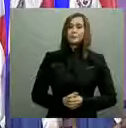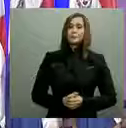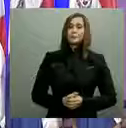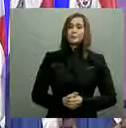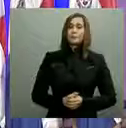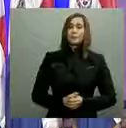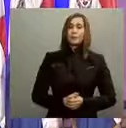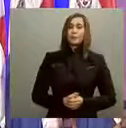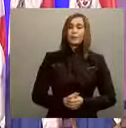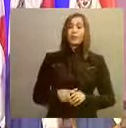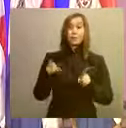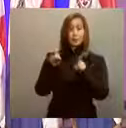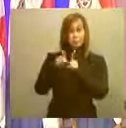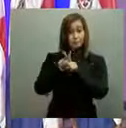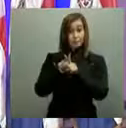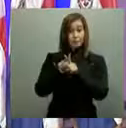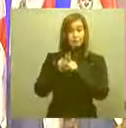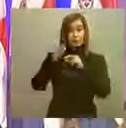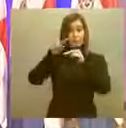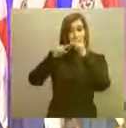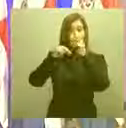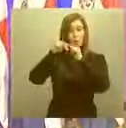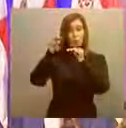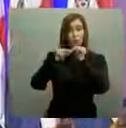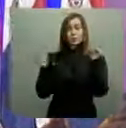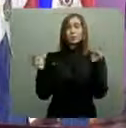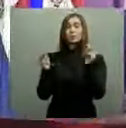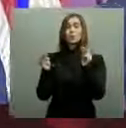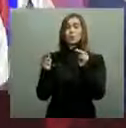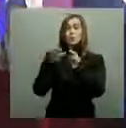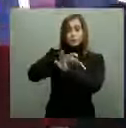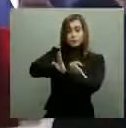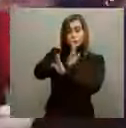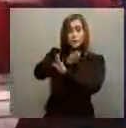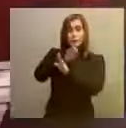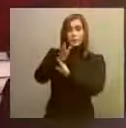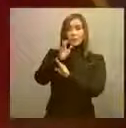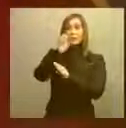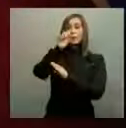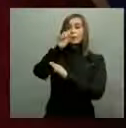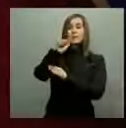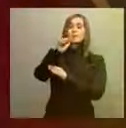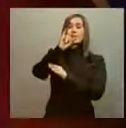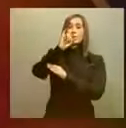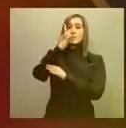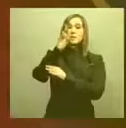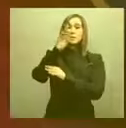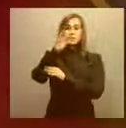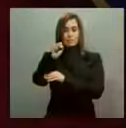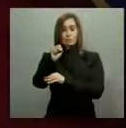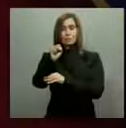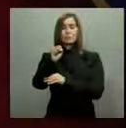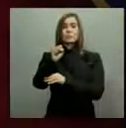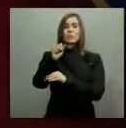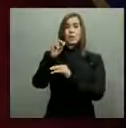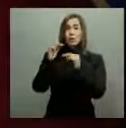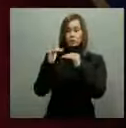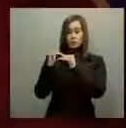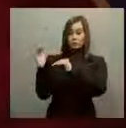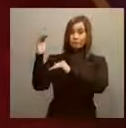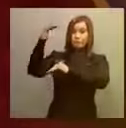Están actualmente en construcción también las extensiones de las avenidas de San Isidro en Santo Domingo Este, la Hípica, los elevados